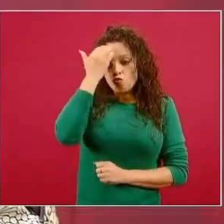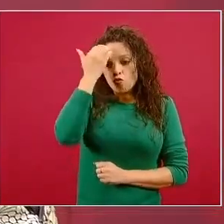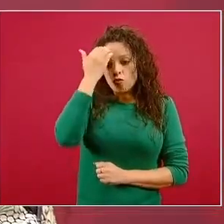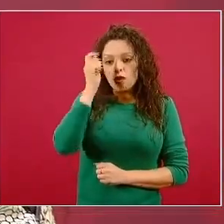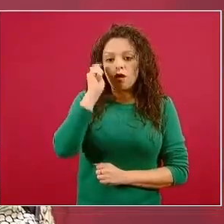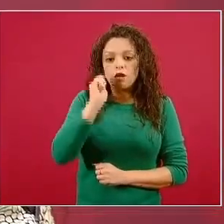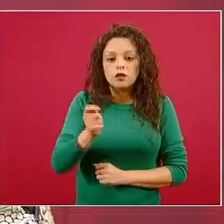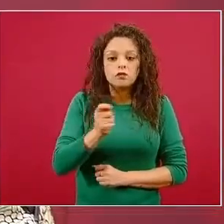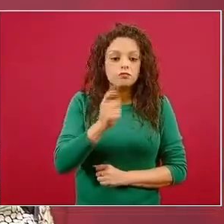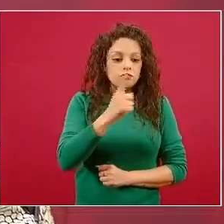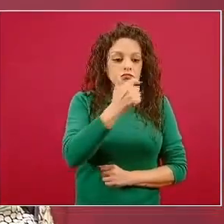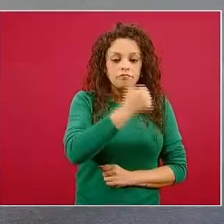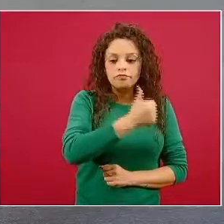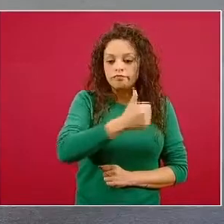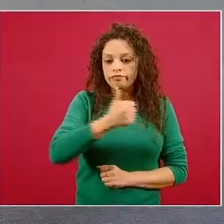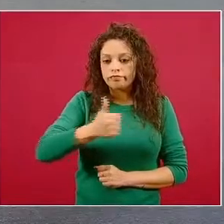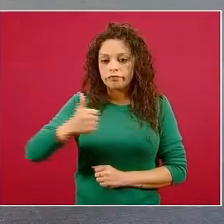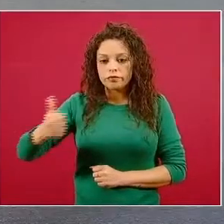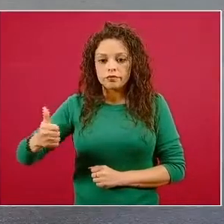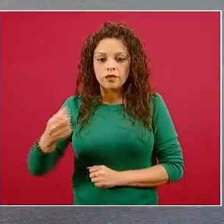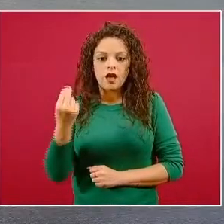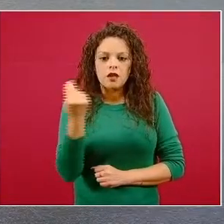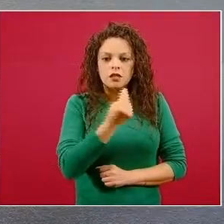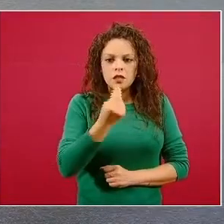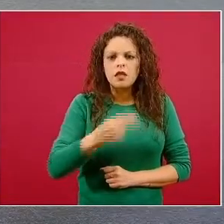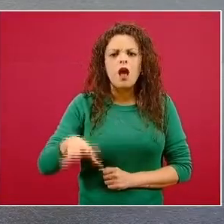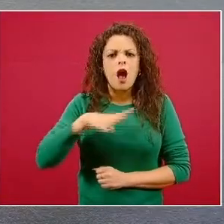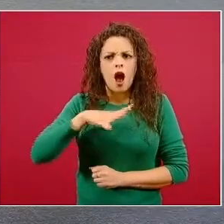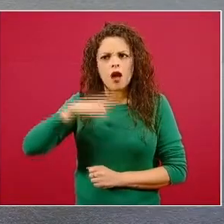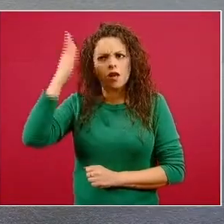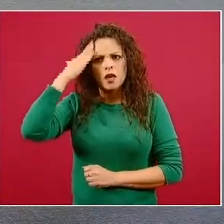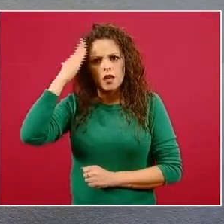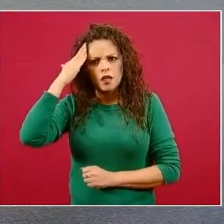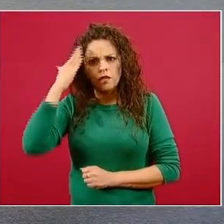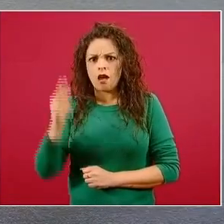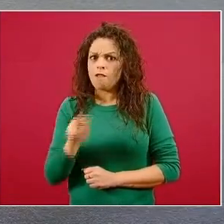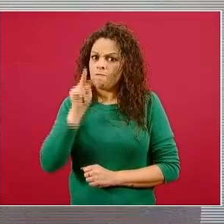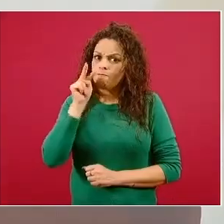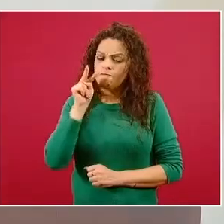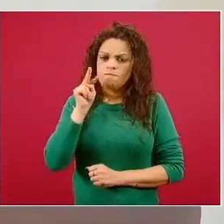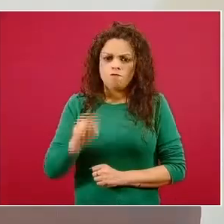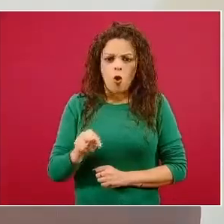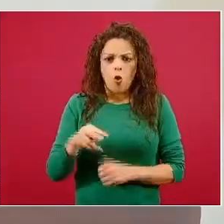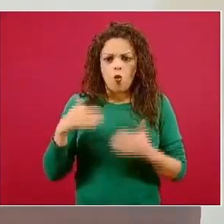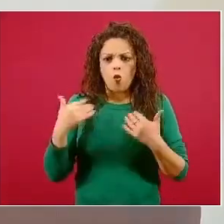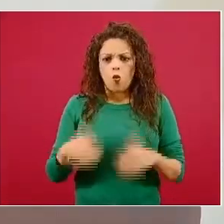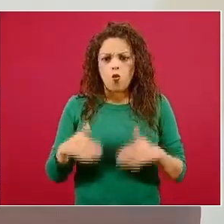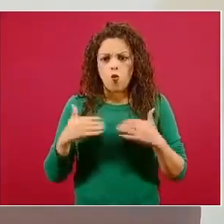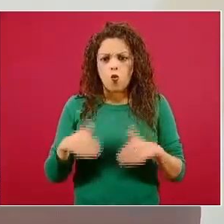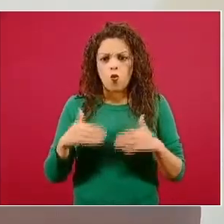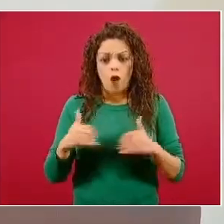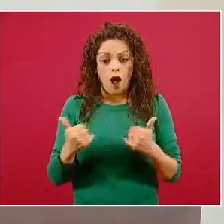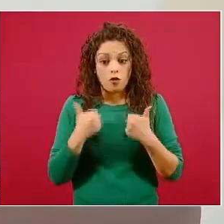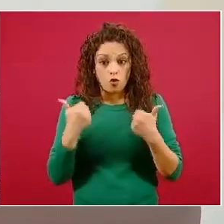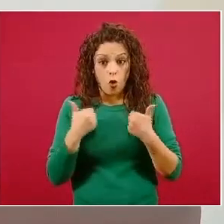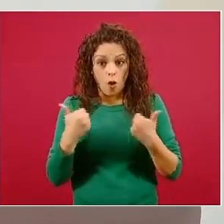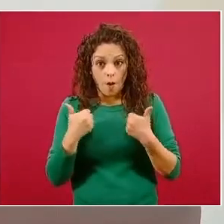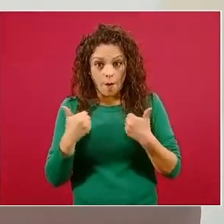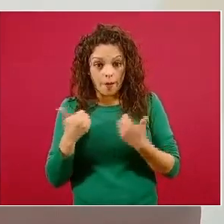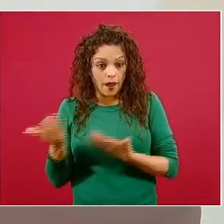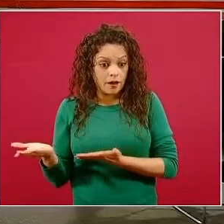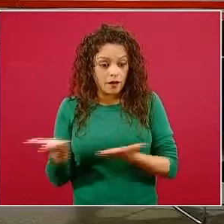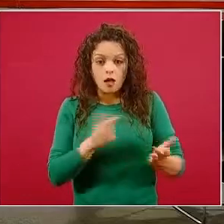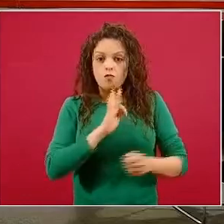las necesidades. Existen líderes comunitarios extraordinariamente brillantes que son líderes de jóvenes que nos